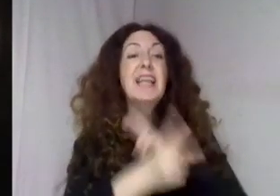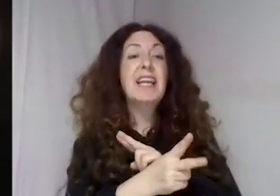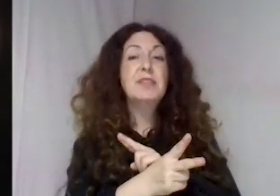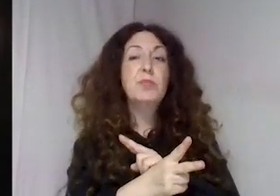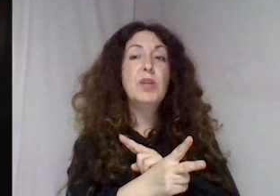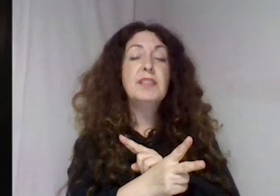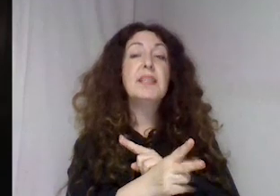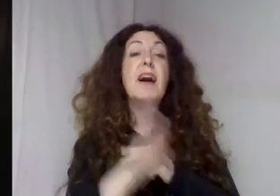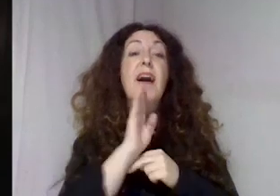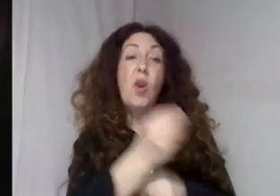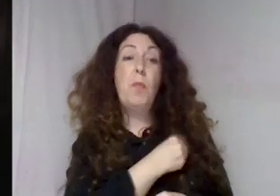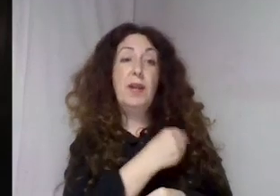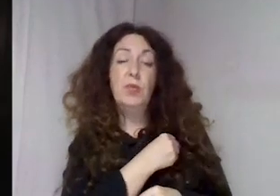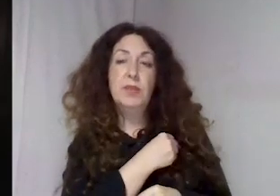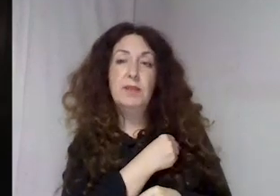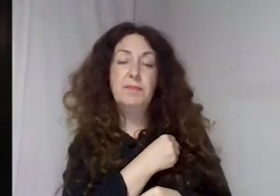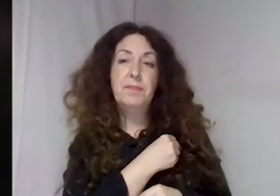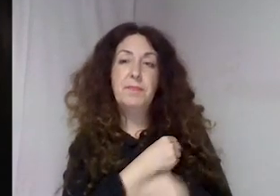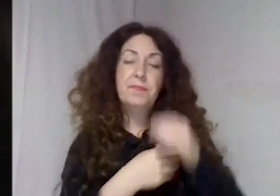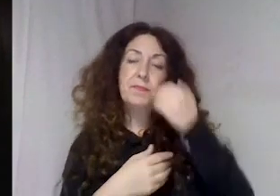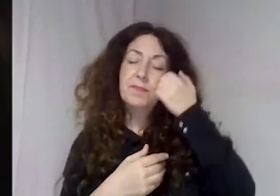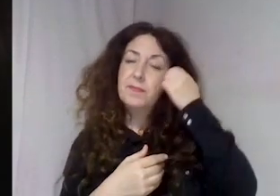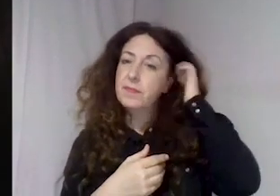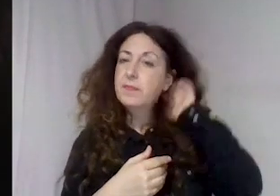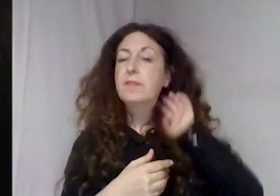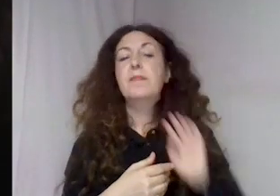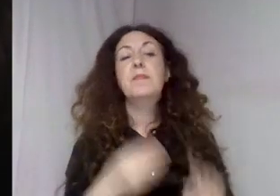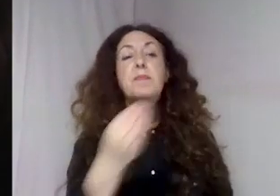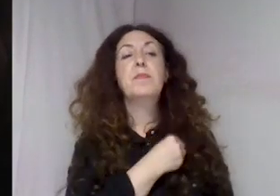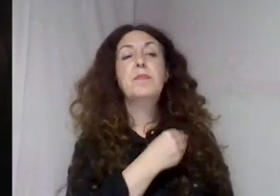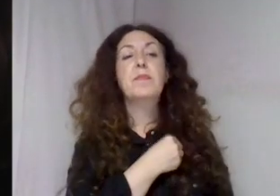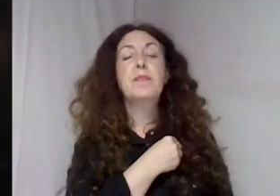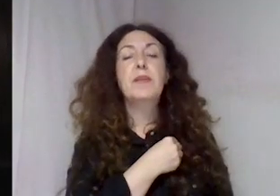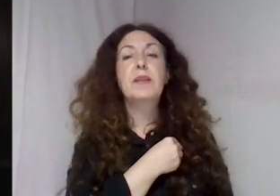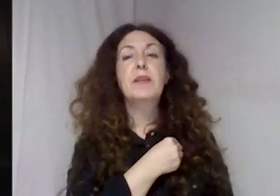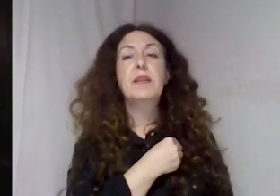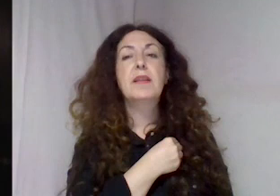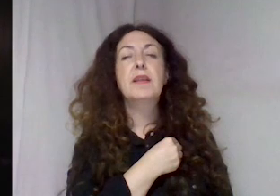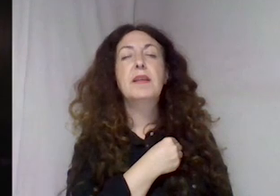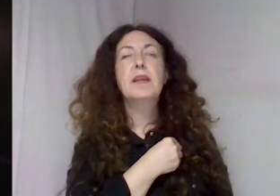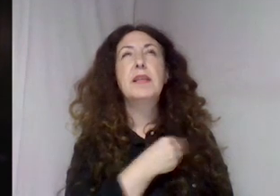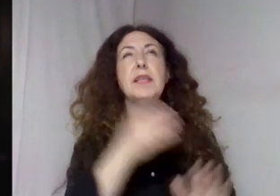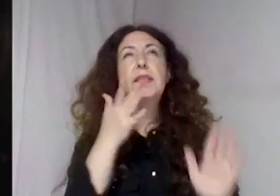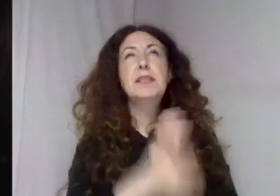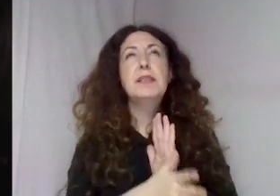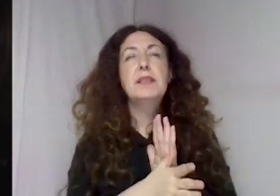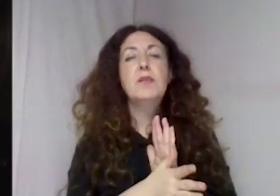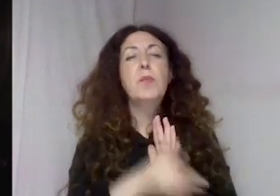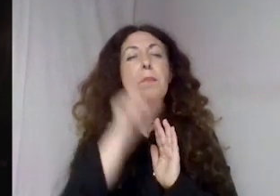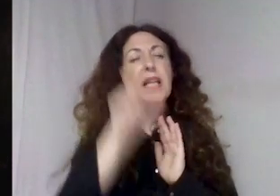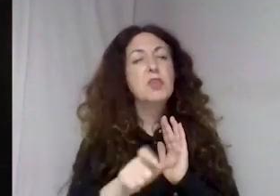fin, que su vida le haya llevado a cometer acciones malas, pero que haya sido capaz